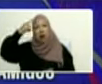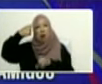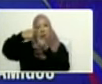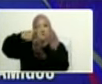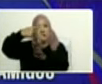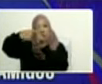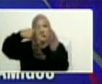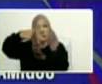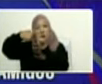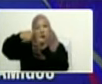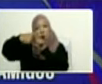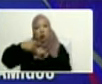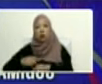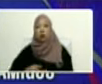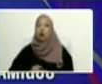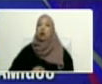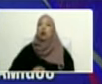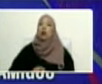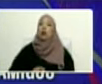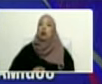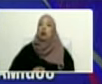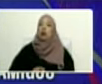Pero lo que colmó el vaso